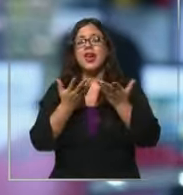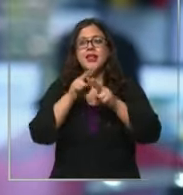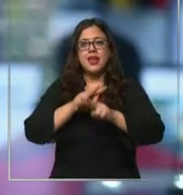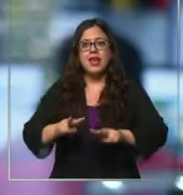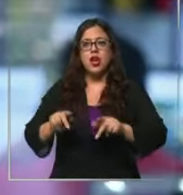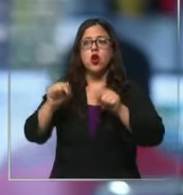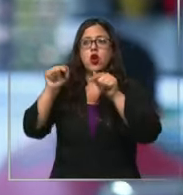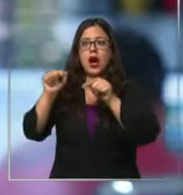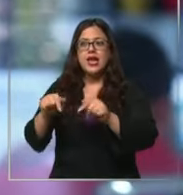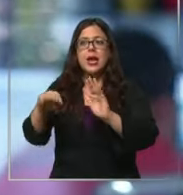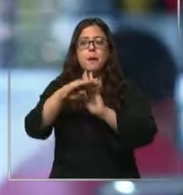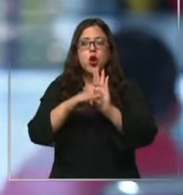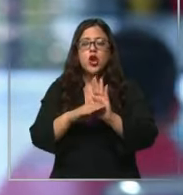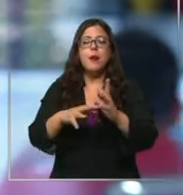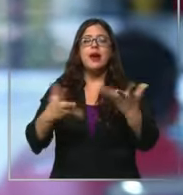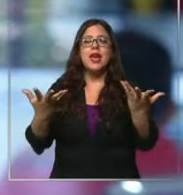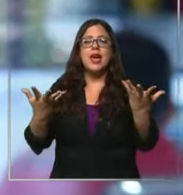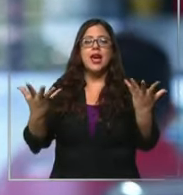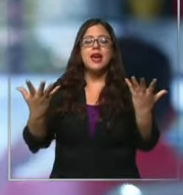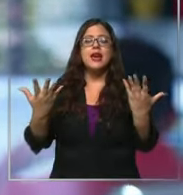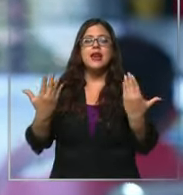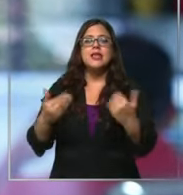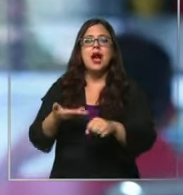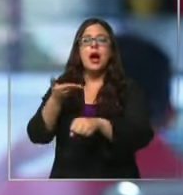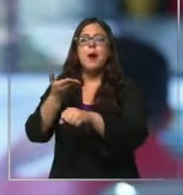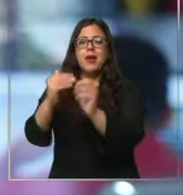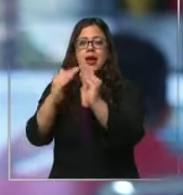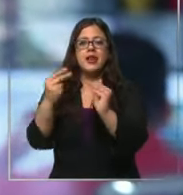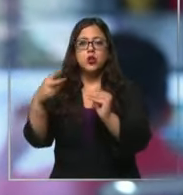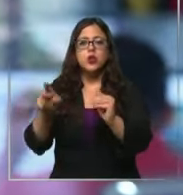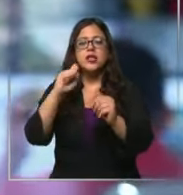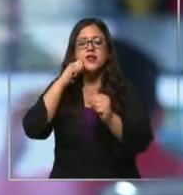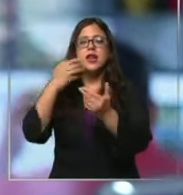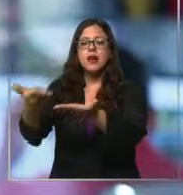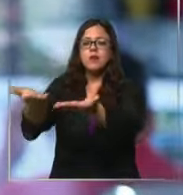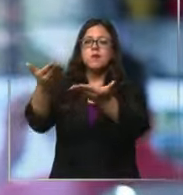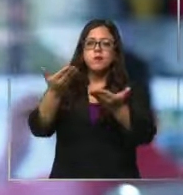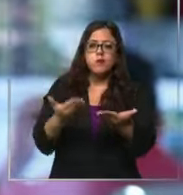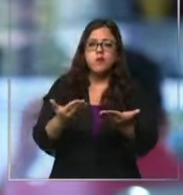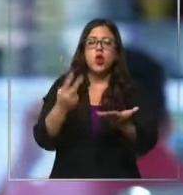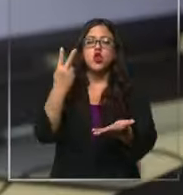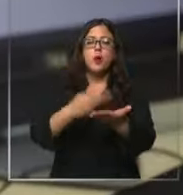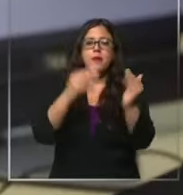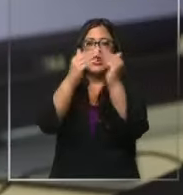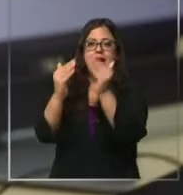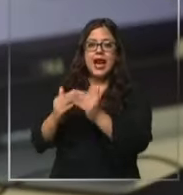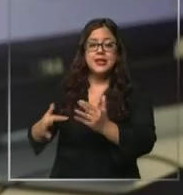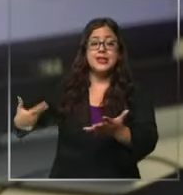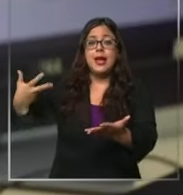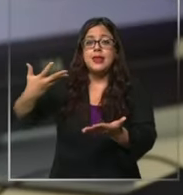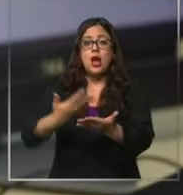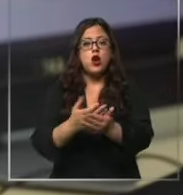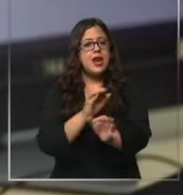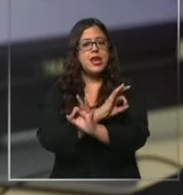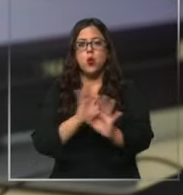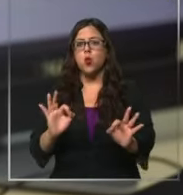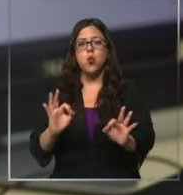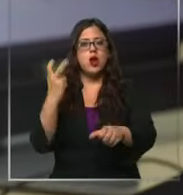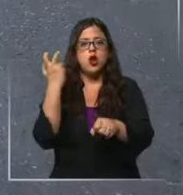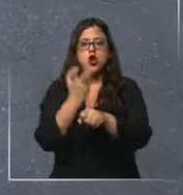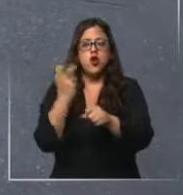llama Encarga tu Casa, que durante enero y febrero recibe alrededor de 2.000 casas encargadas y a la fecha ninguna de ellas ha sufrido